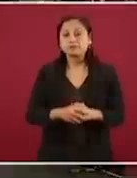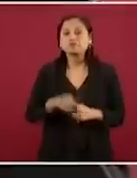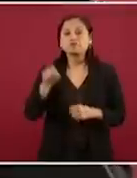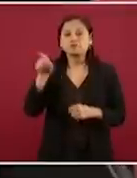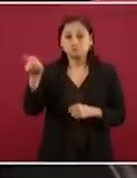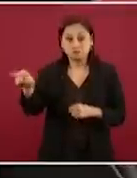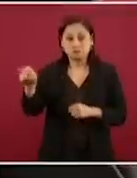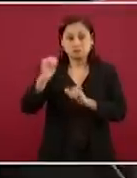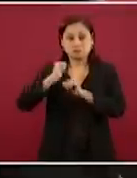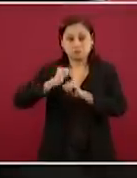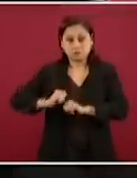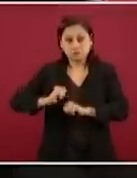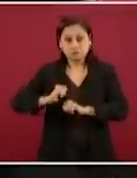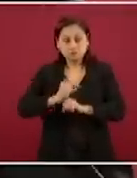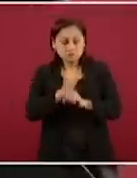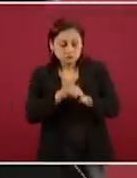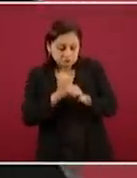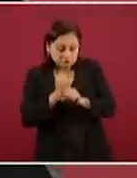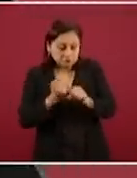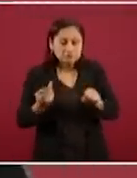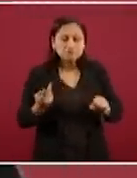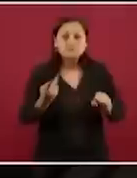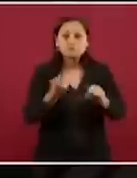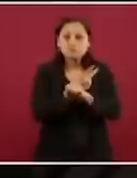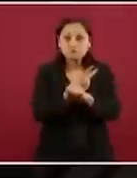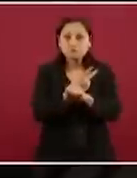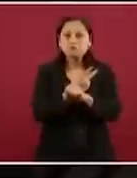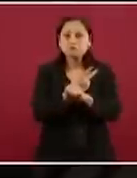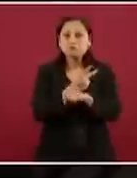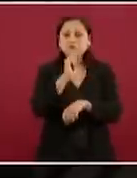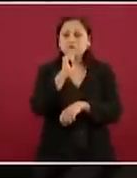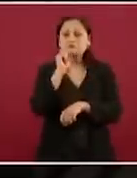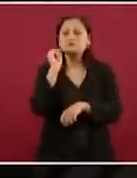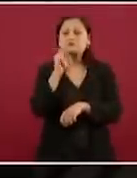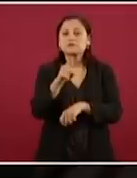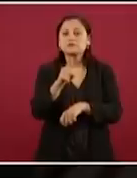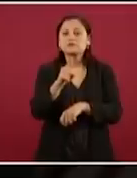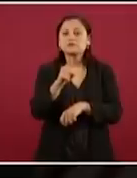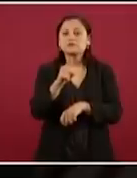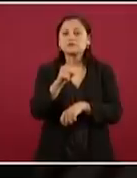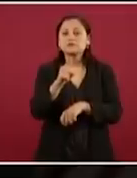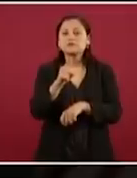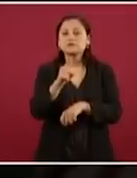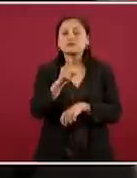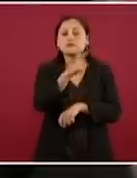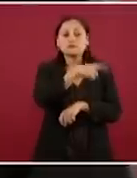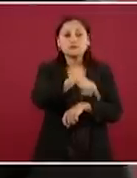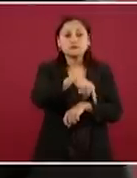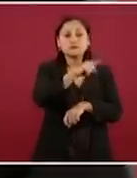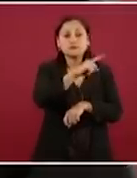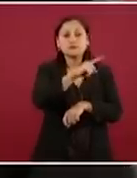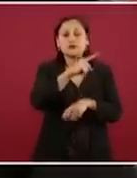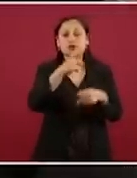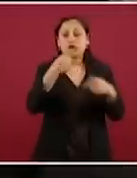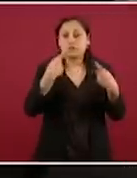indague y se procure pues que trabajen el tiempo